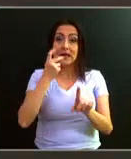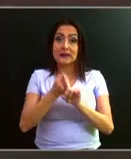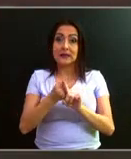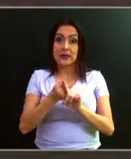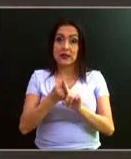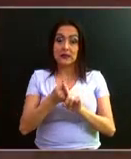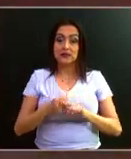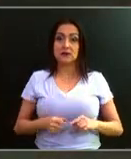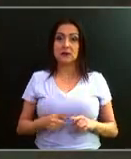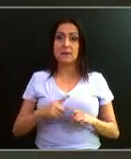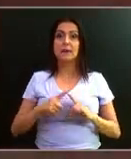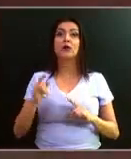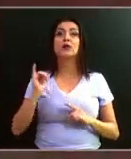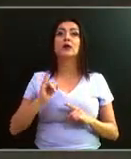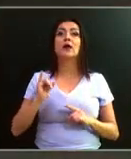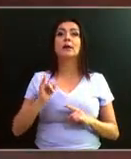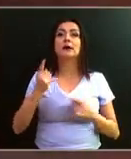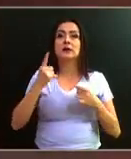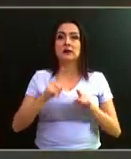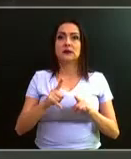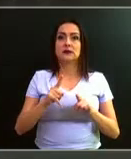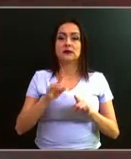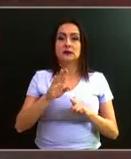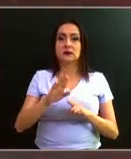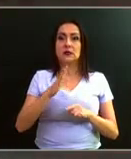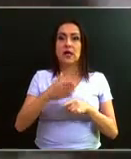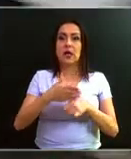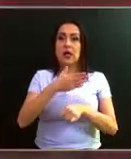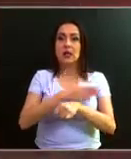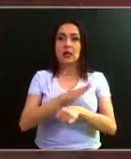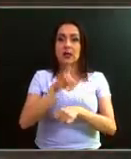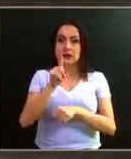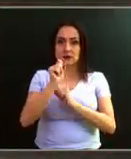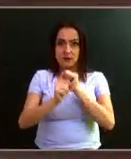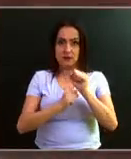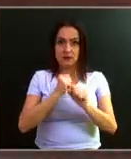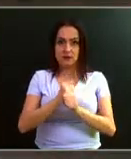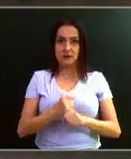de tránsito, incluso en siniestros ocurridos previos a ese año.